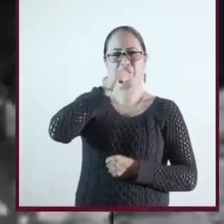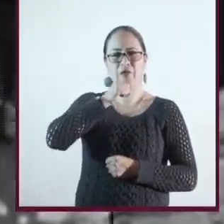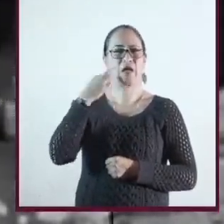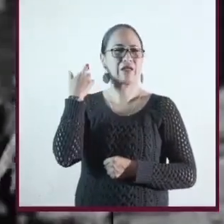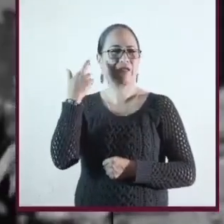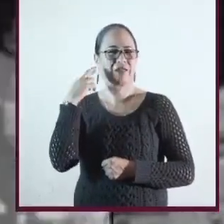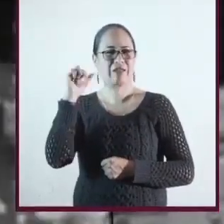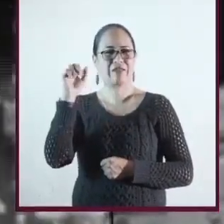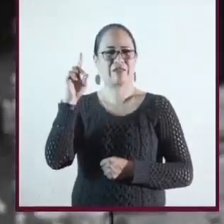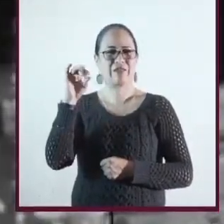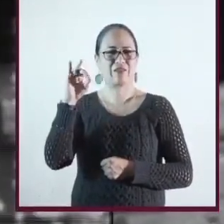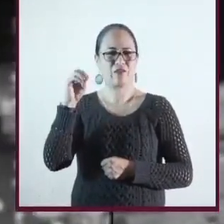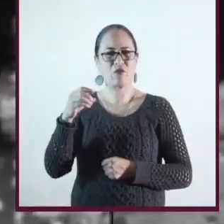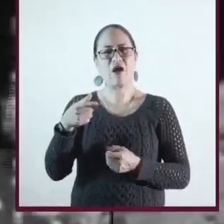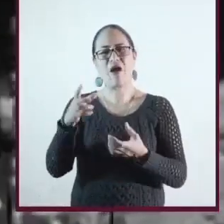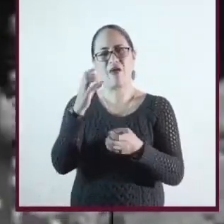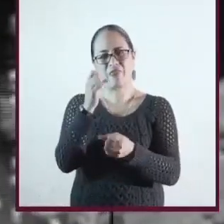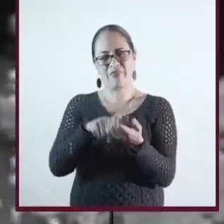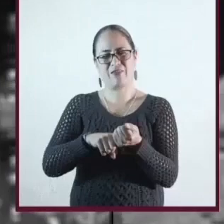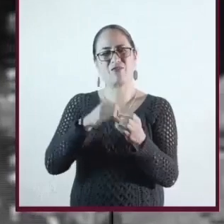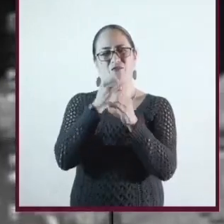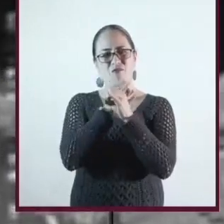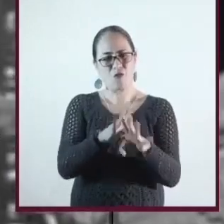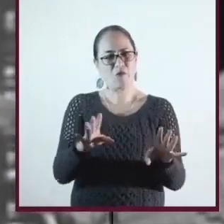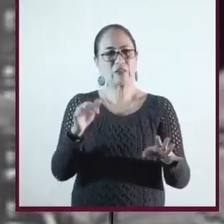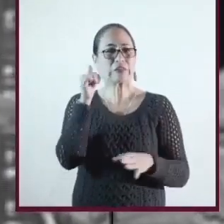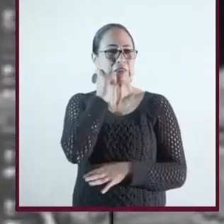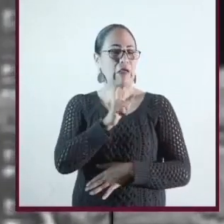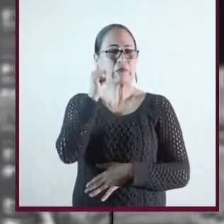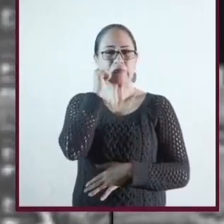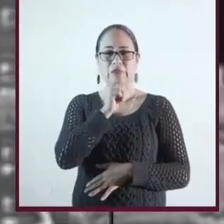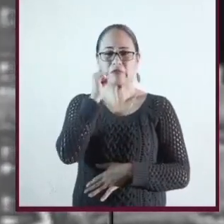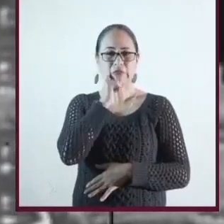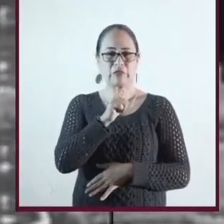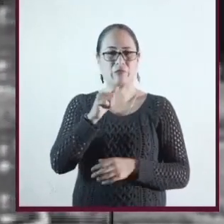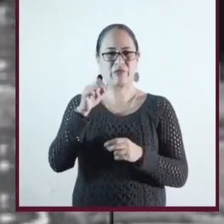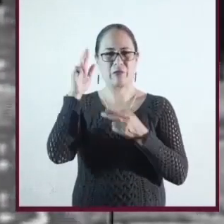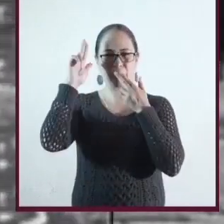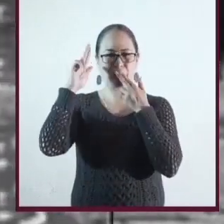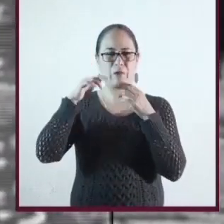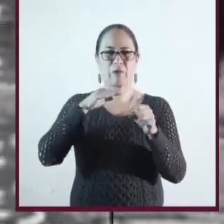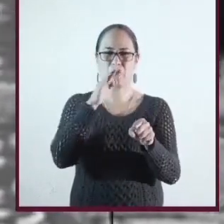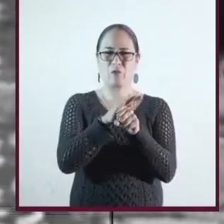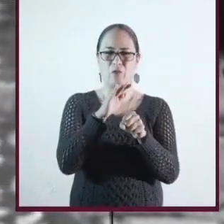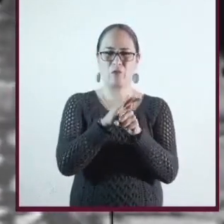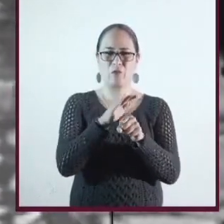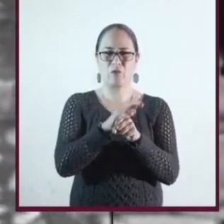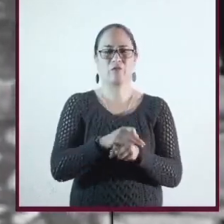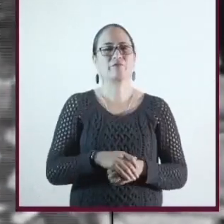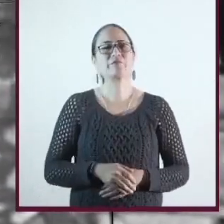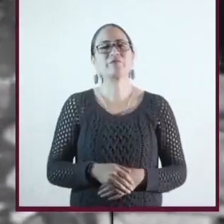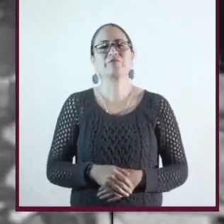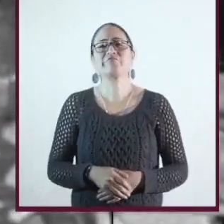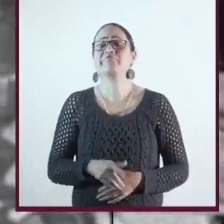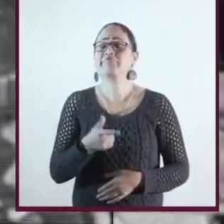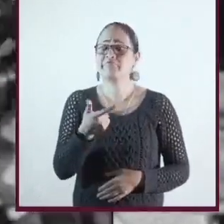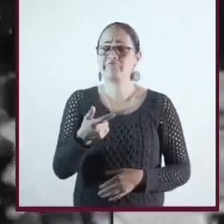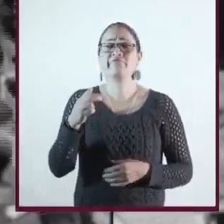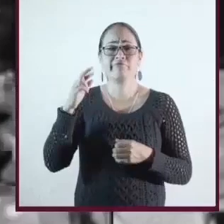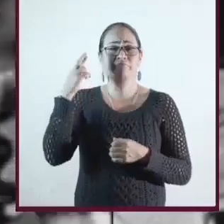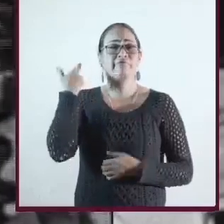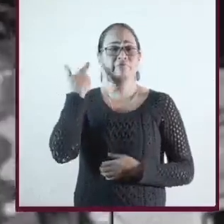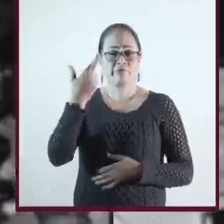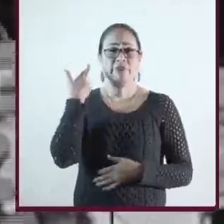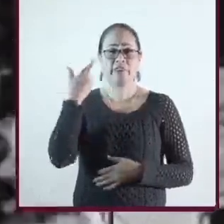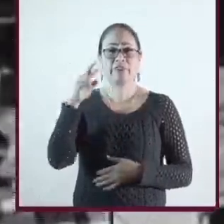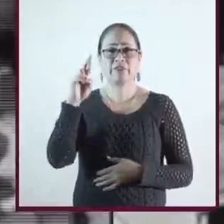momento. Como bien predijo él mismo, la radio se convirtió en un arma terriblemente cruel y exitosa para esparcir